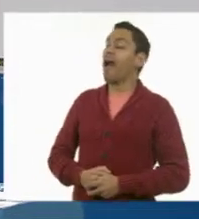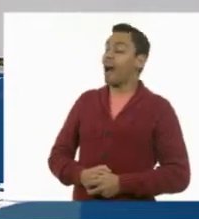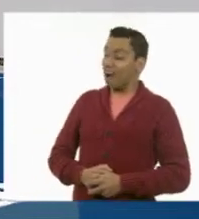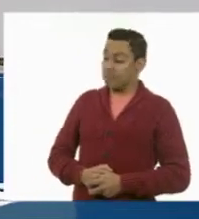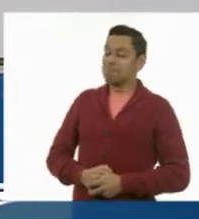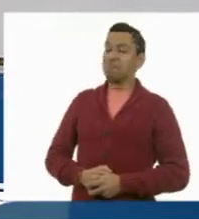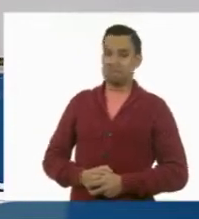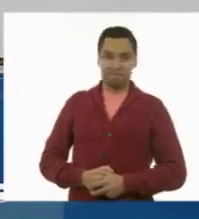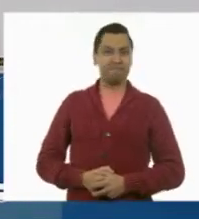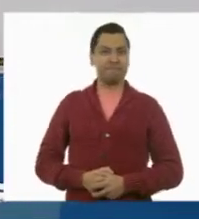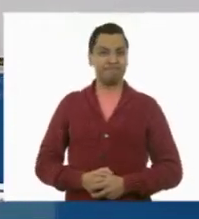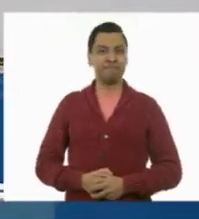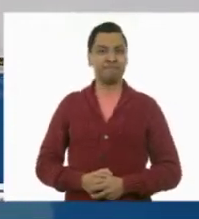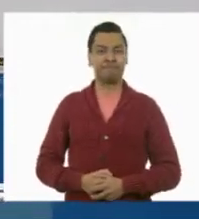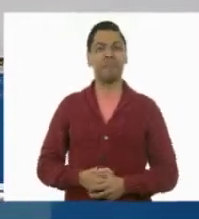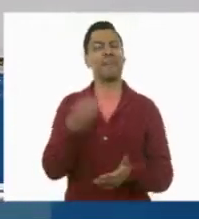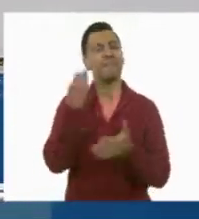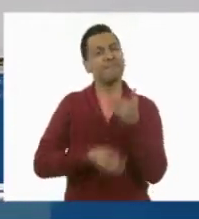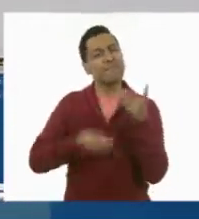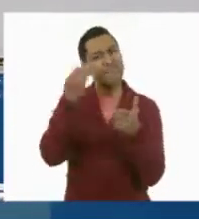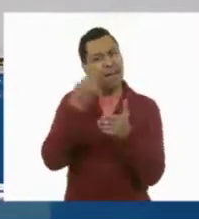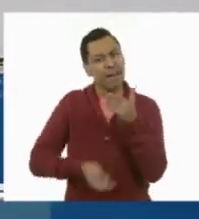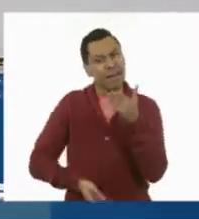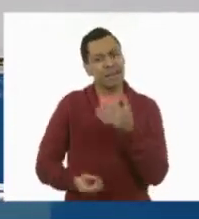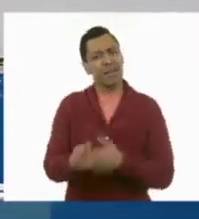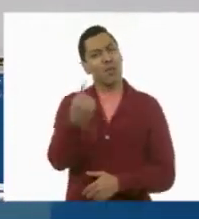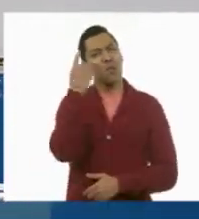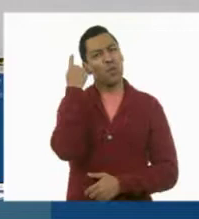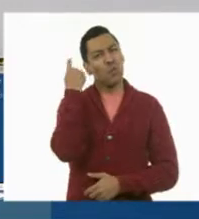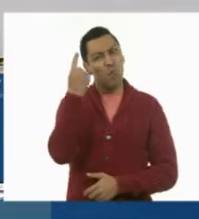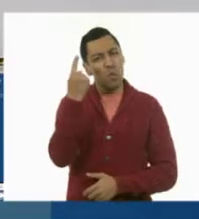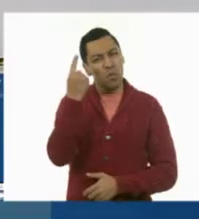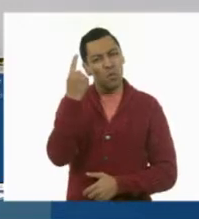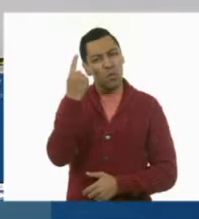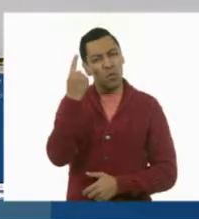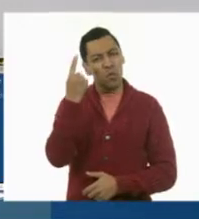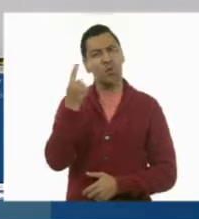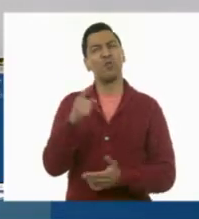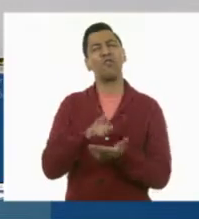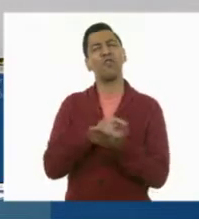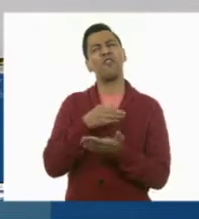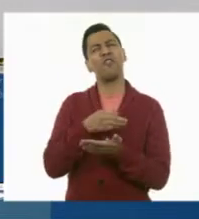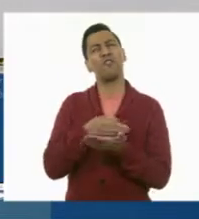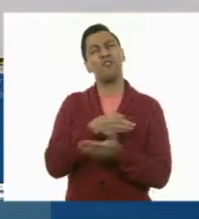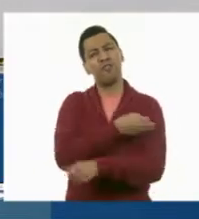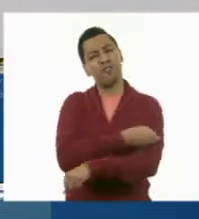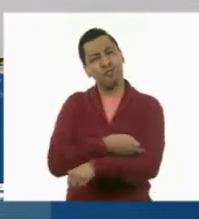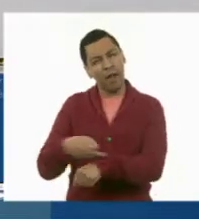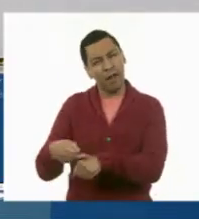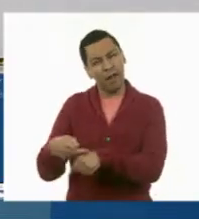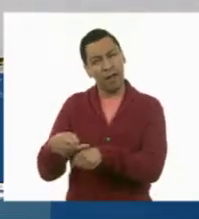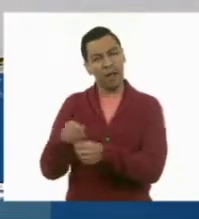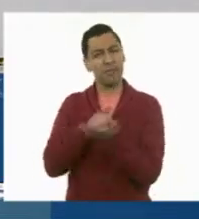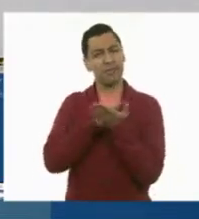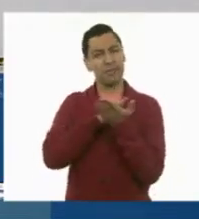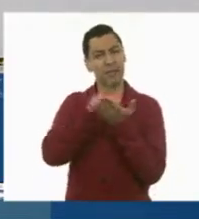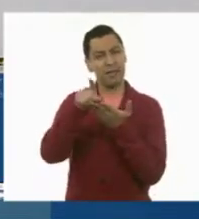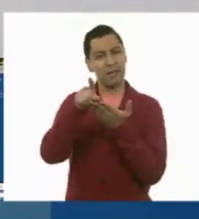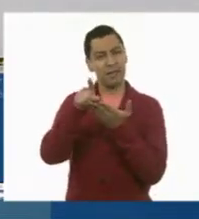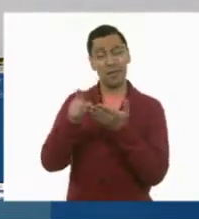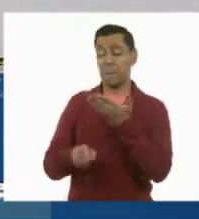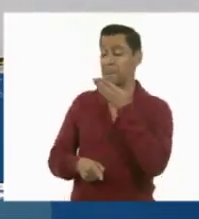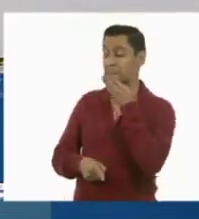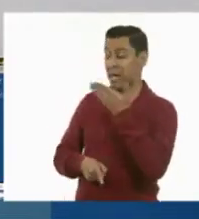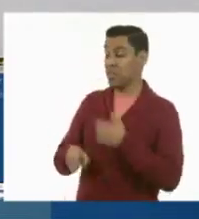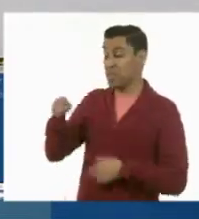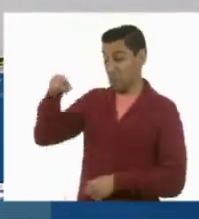También tenemos... Te falta uno de la familia. Ajá, muy bien. Sí. ¡Ay, qué